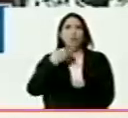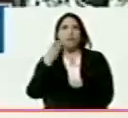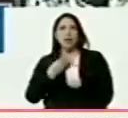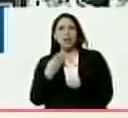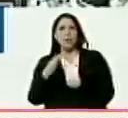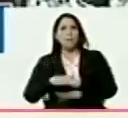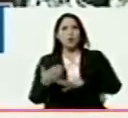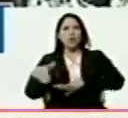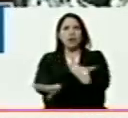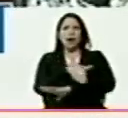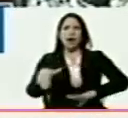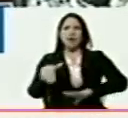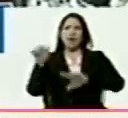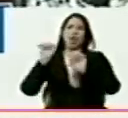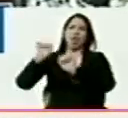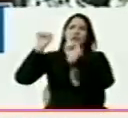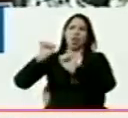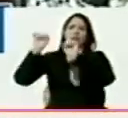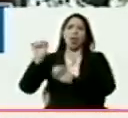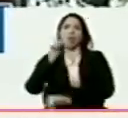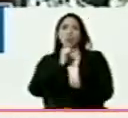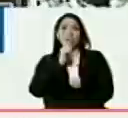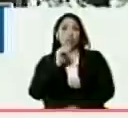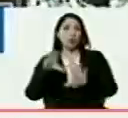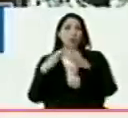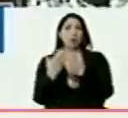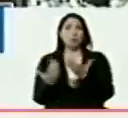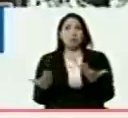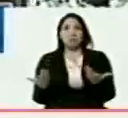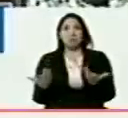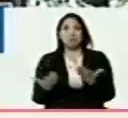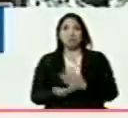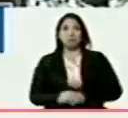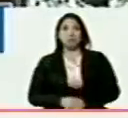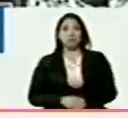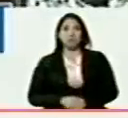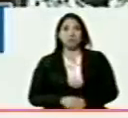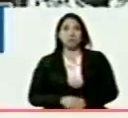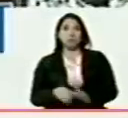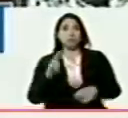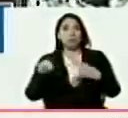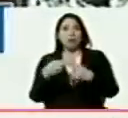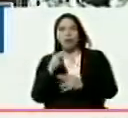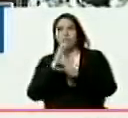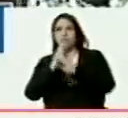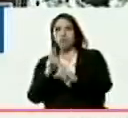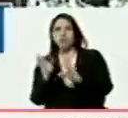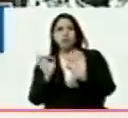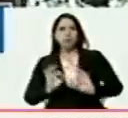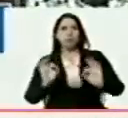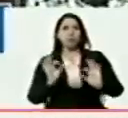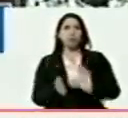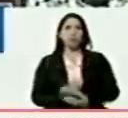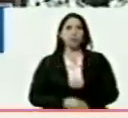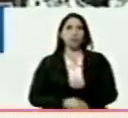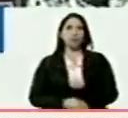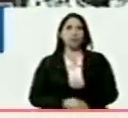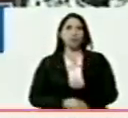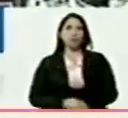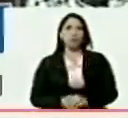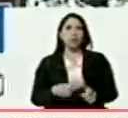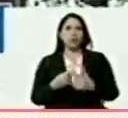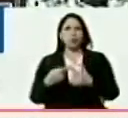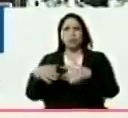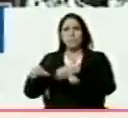calle protestando porque no tenían clases. Y nadie respondía, nadie, el imperialismo